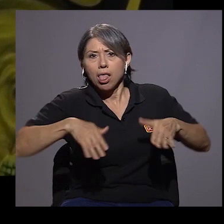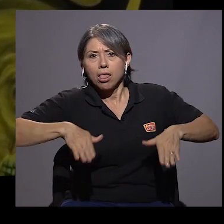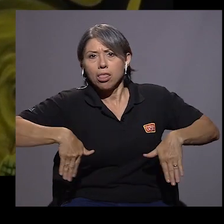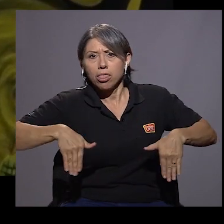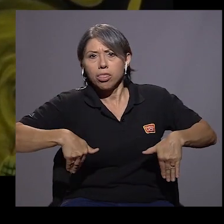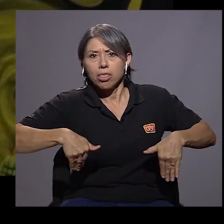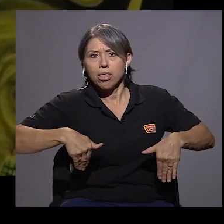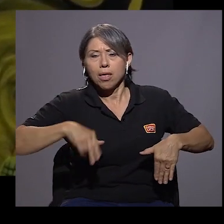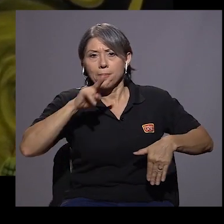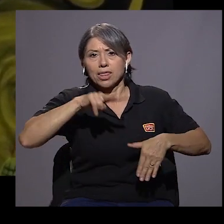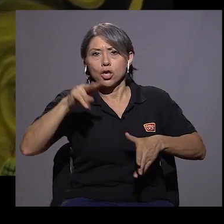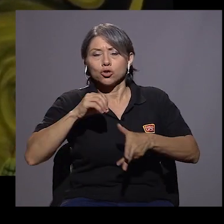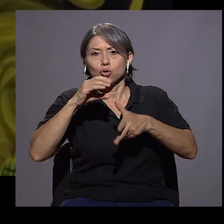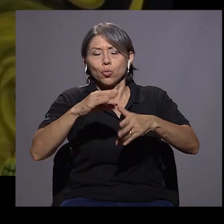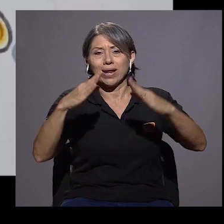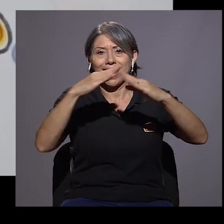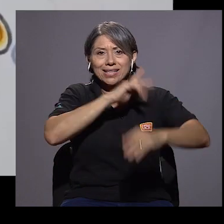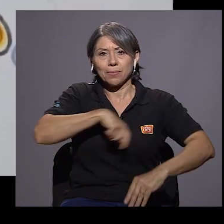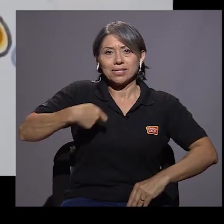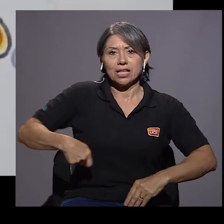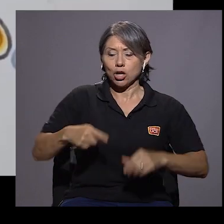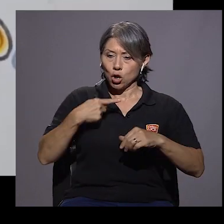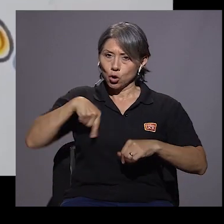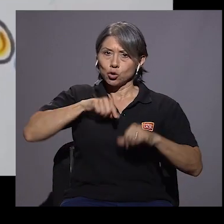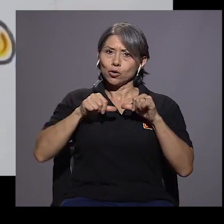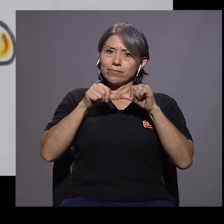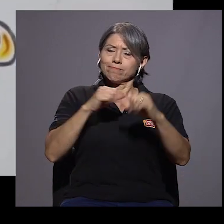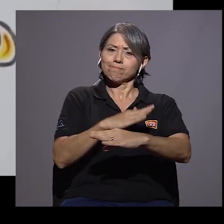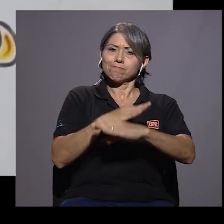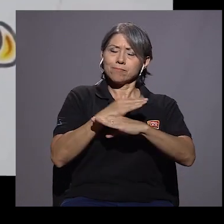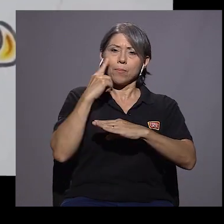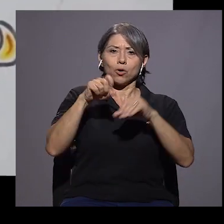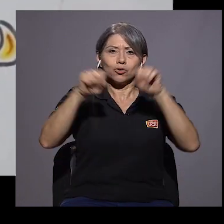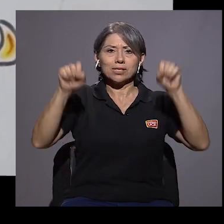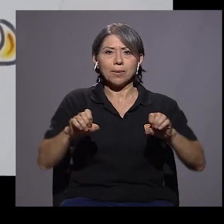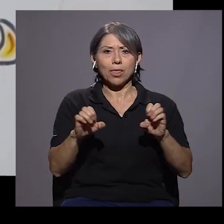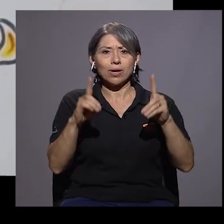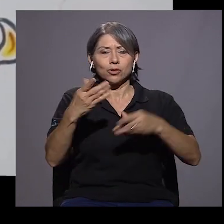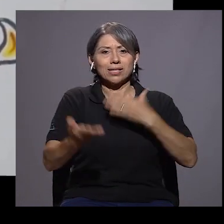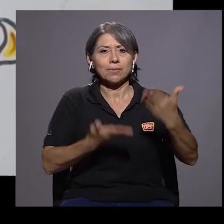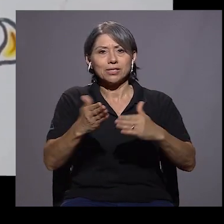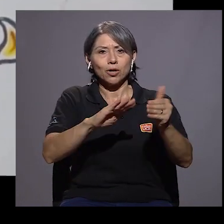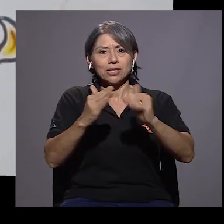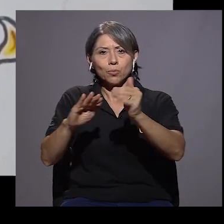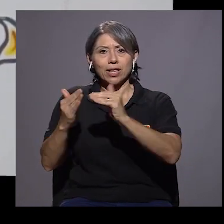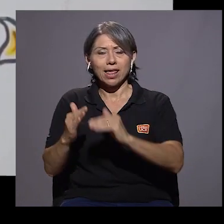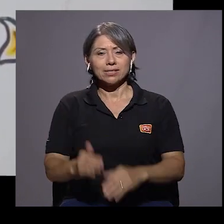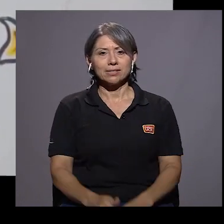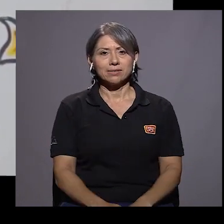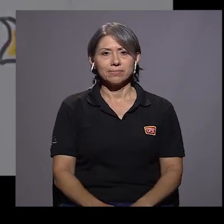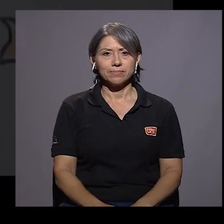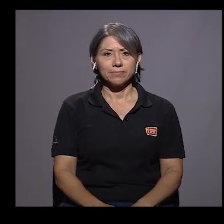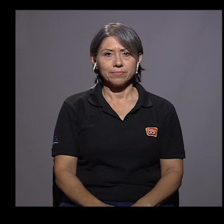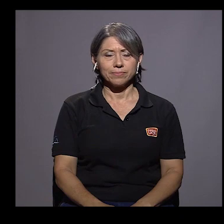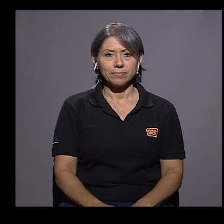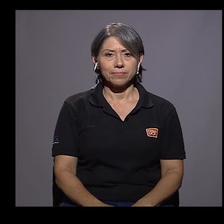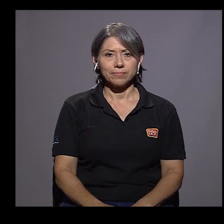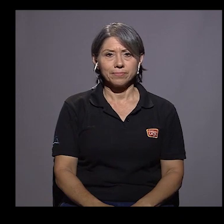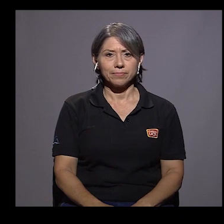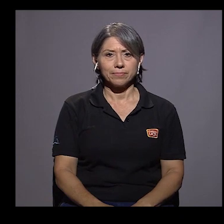el 22 de octubre en Casa Presidencial. Nos mantenemos y resistimos por un sistema de educación al servicio de las comunidades.